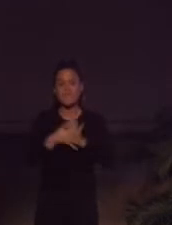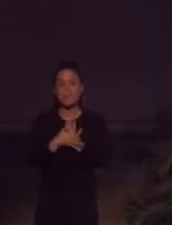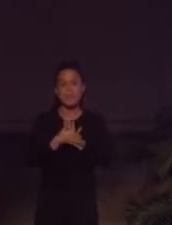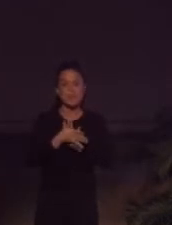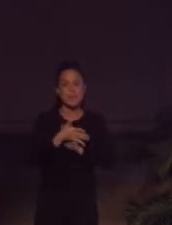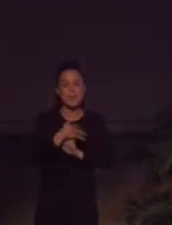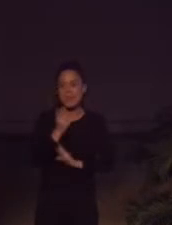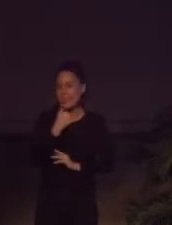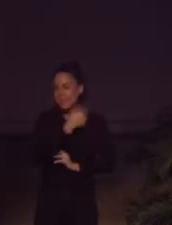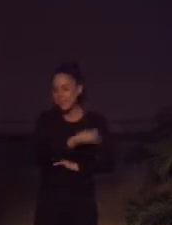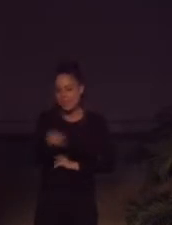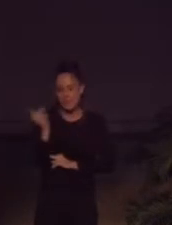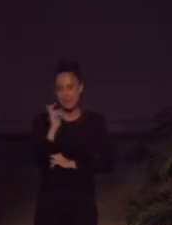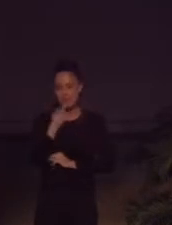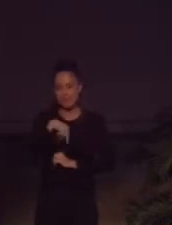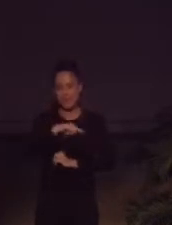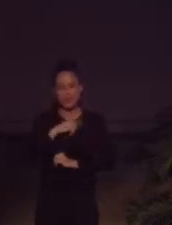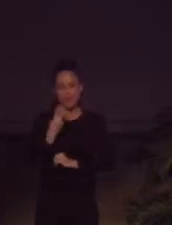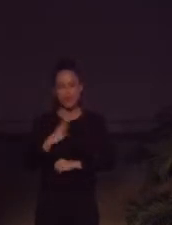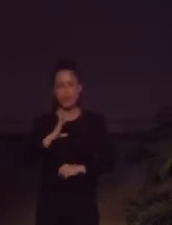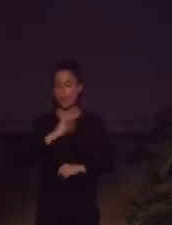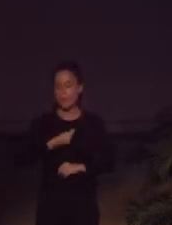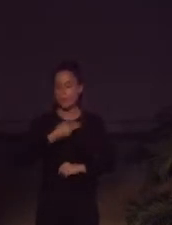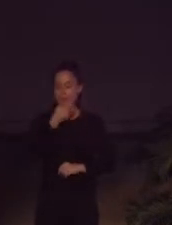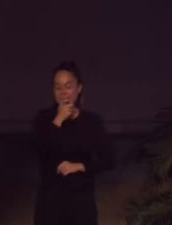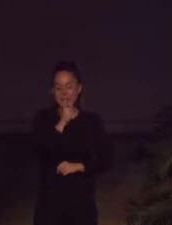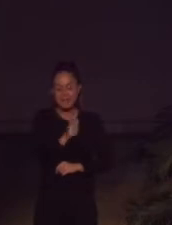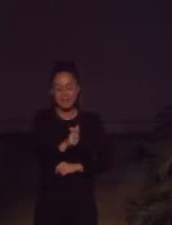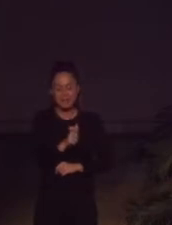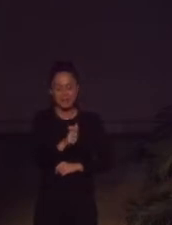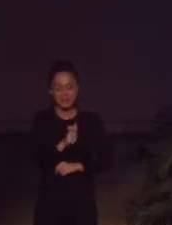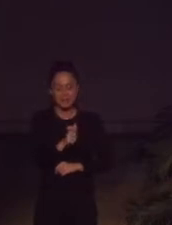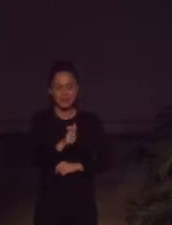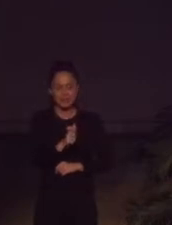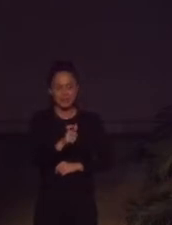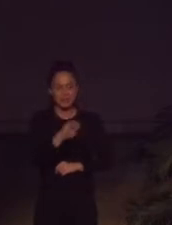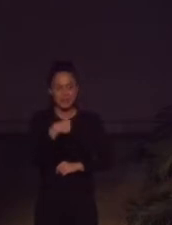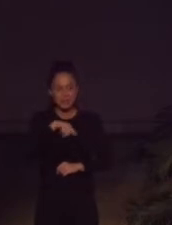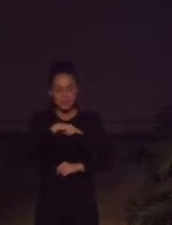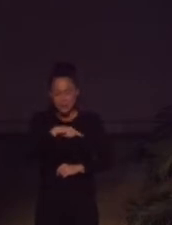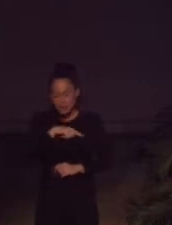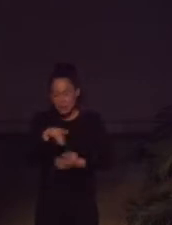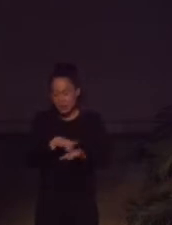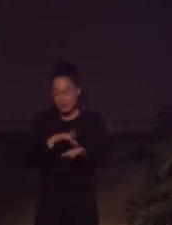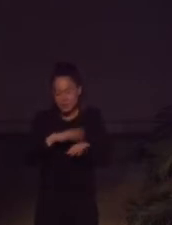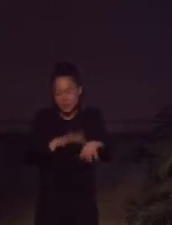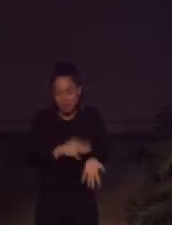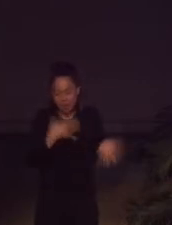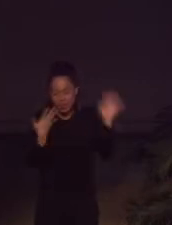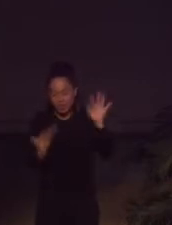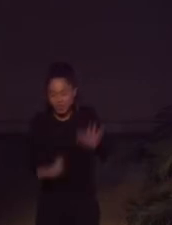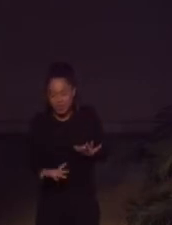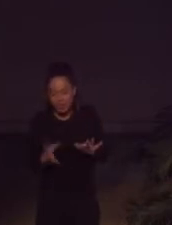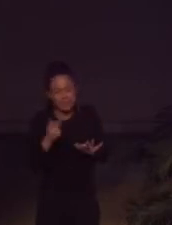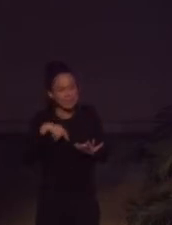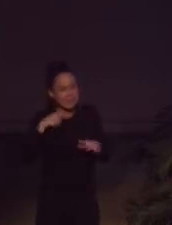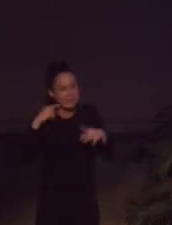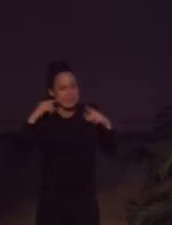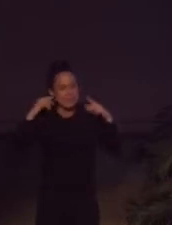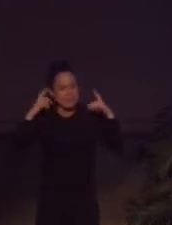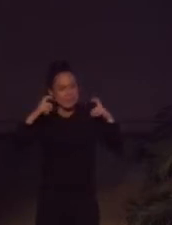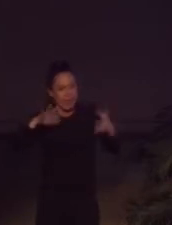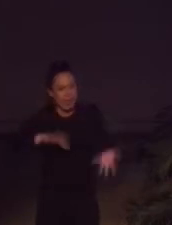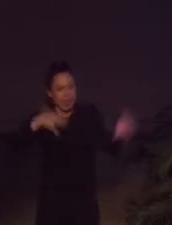bueno, decir que para nosotras parole de queer ha significado, o sea, o hemos intentado que en cada parole reflejar esa libertad